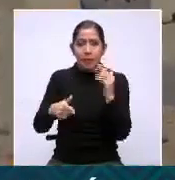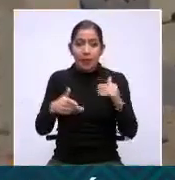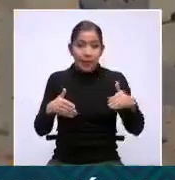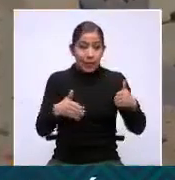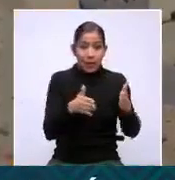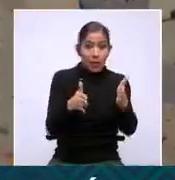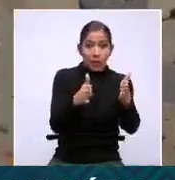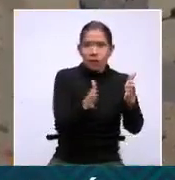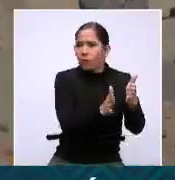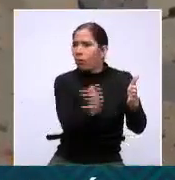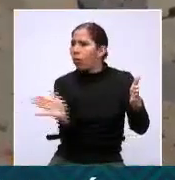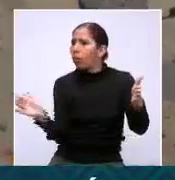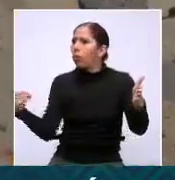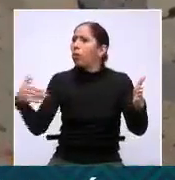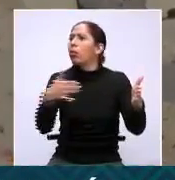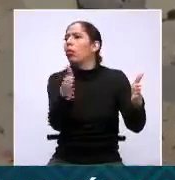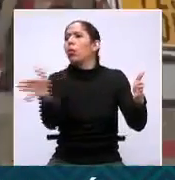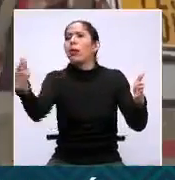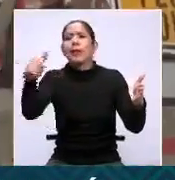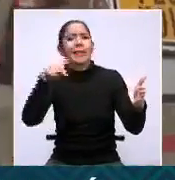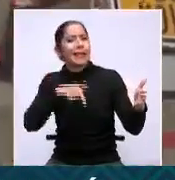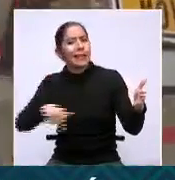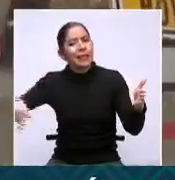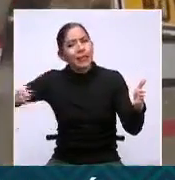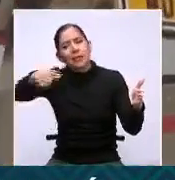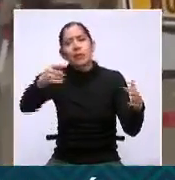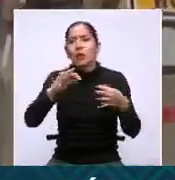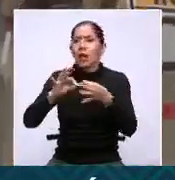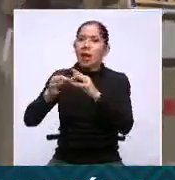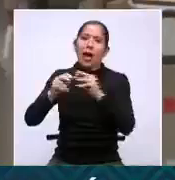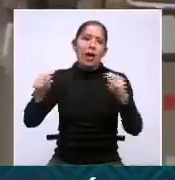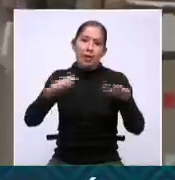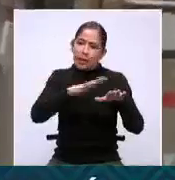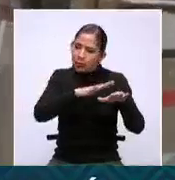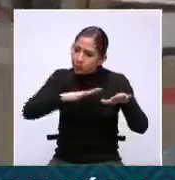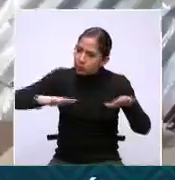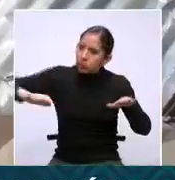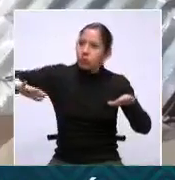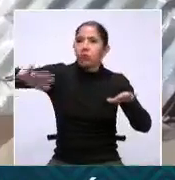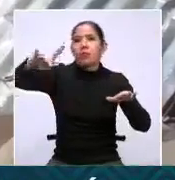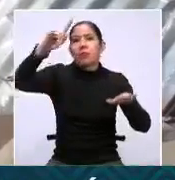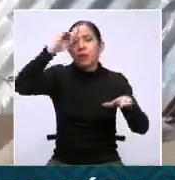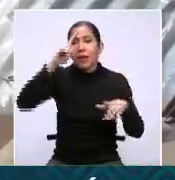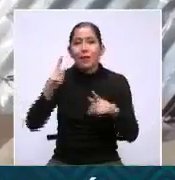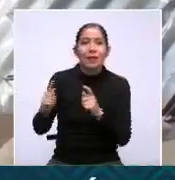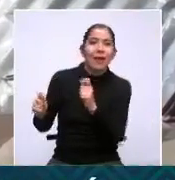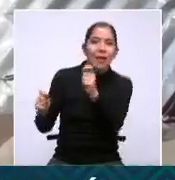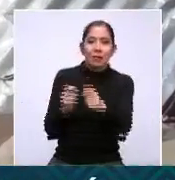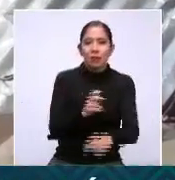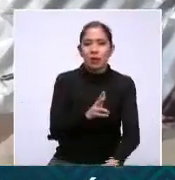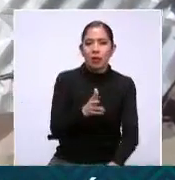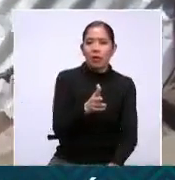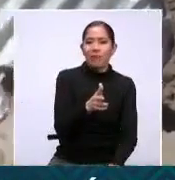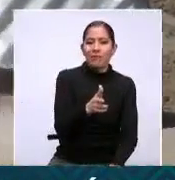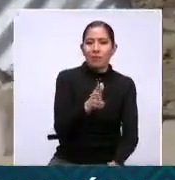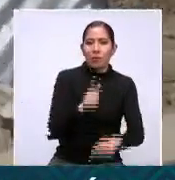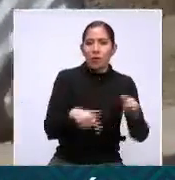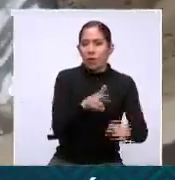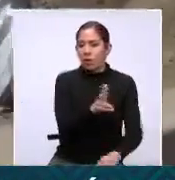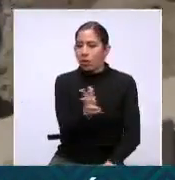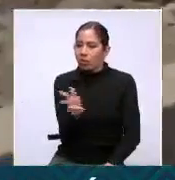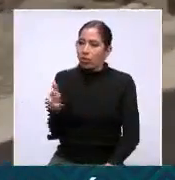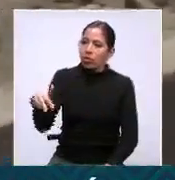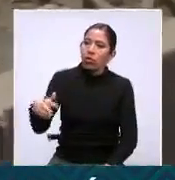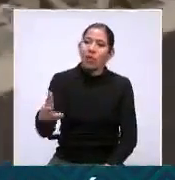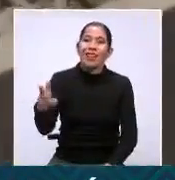se está haciendo para agilizar el transporte. A eso precisamente hemos venido a aclarar, porque diario que se va avanzando en el lugar de la tierra se